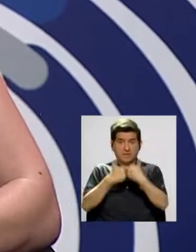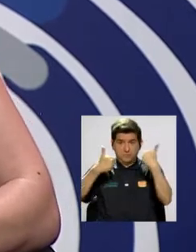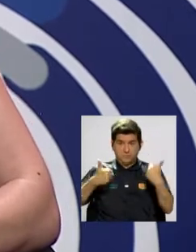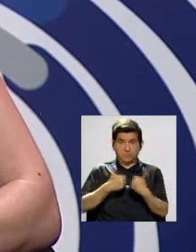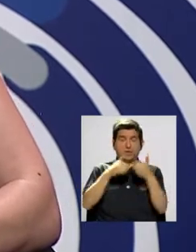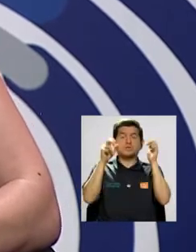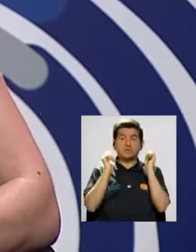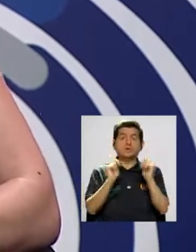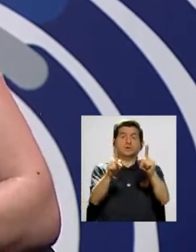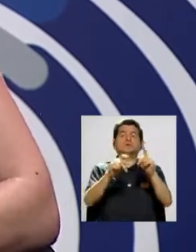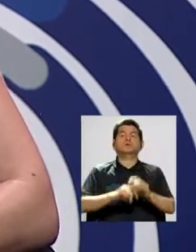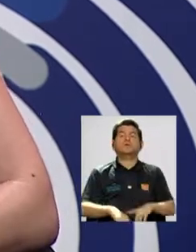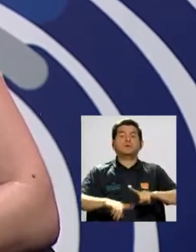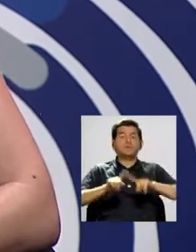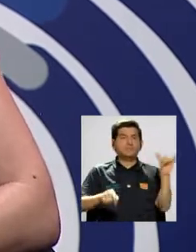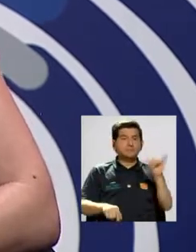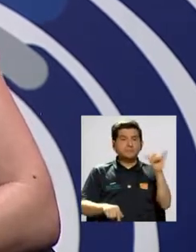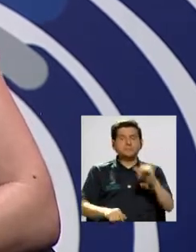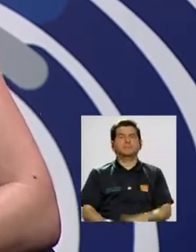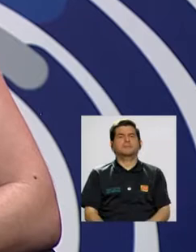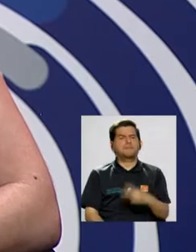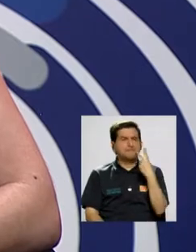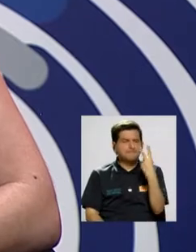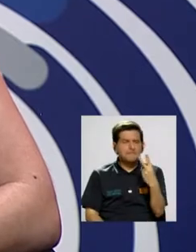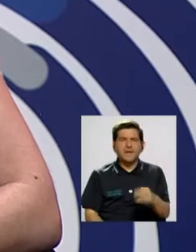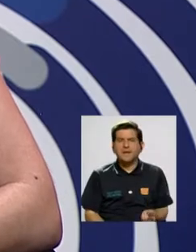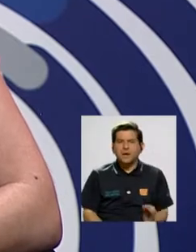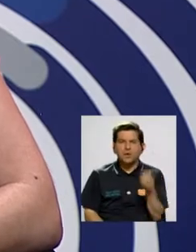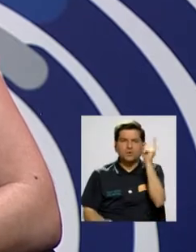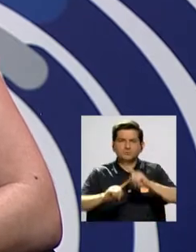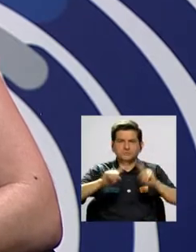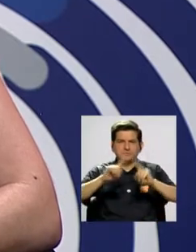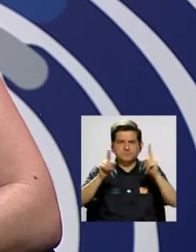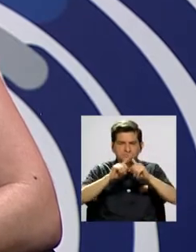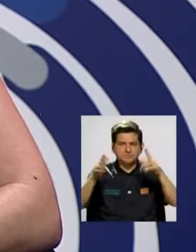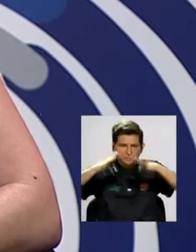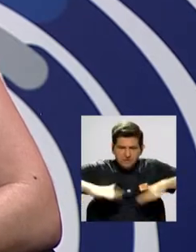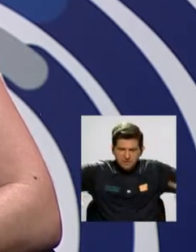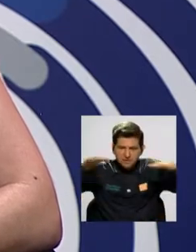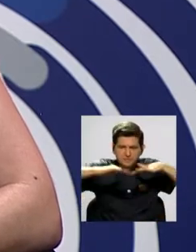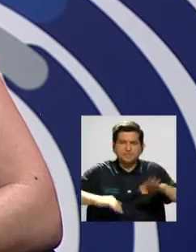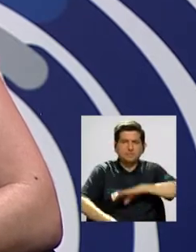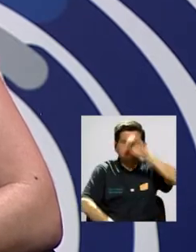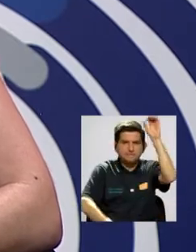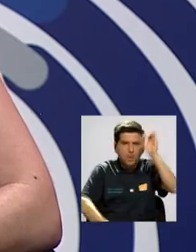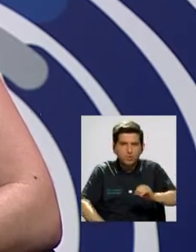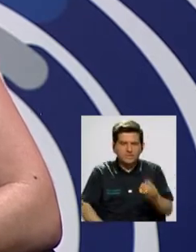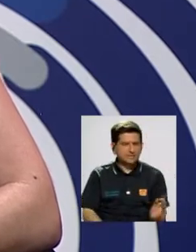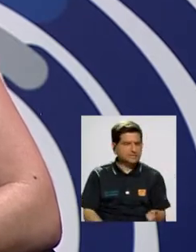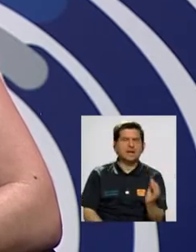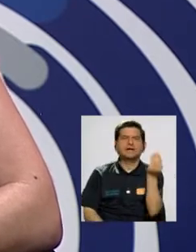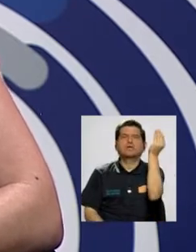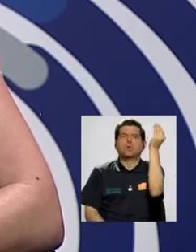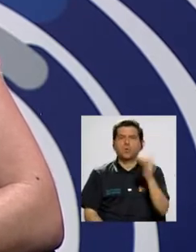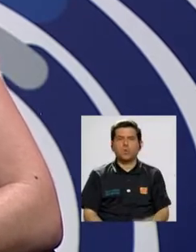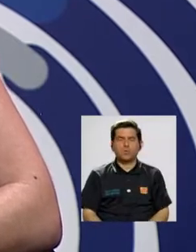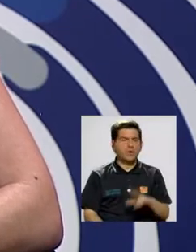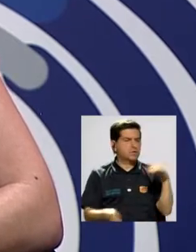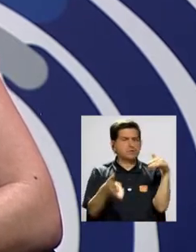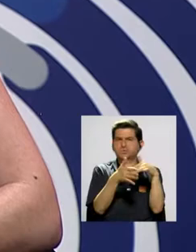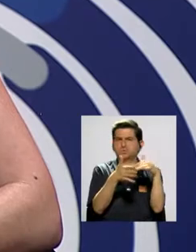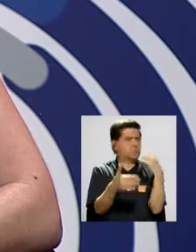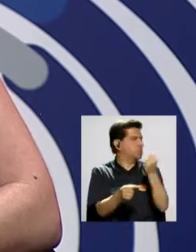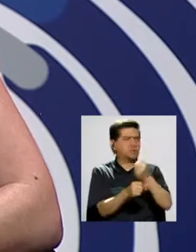una oportunidad. Pero también hay que ver dentro de esa juventud los diferentes espectros, ¿verdad? El porcentaje de jóvenes que no están estudiando